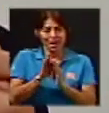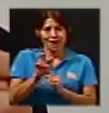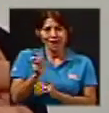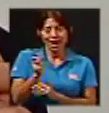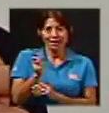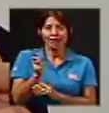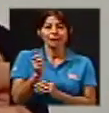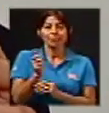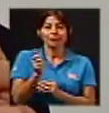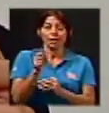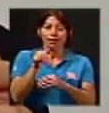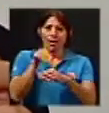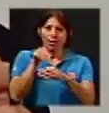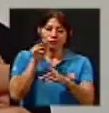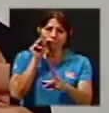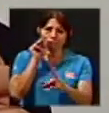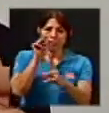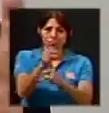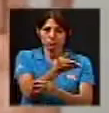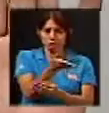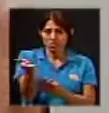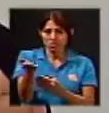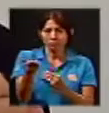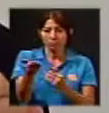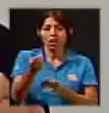una vez que